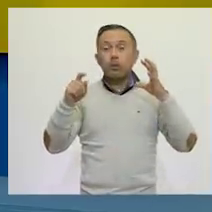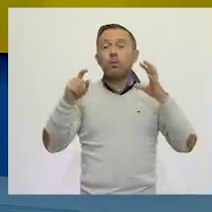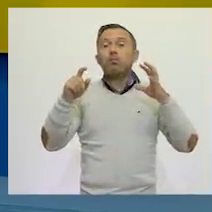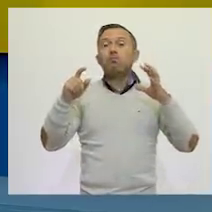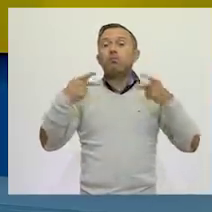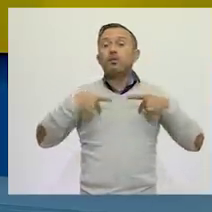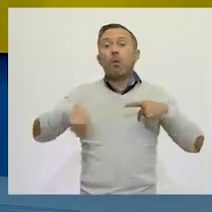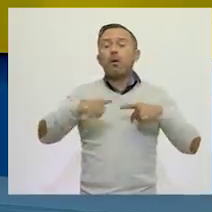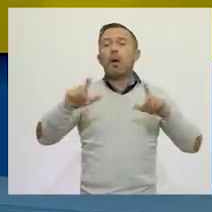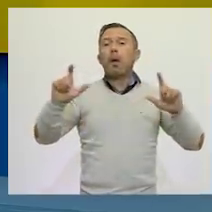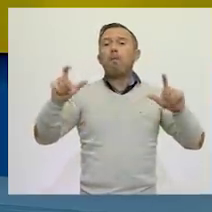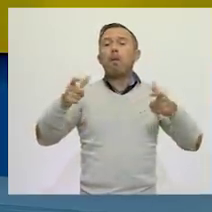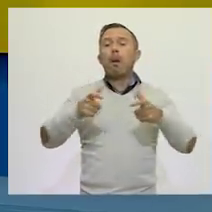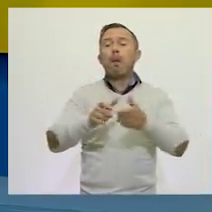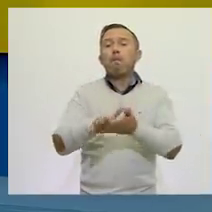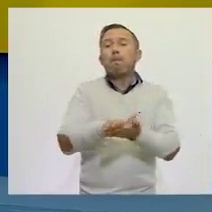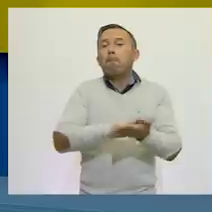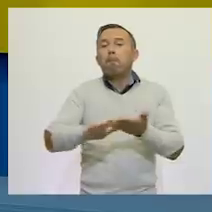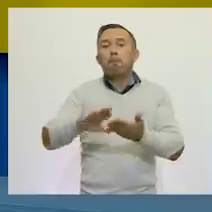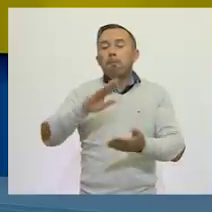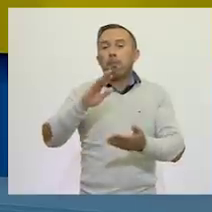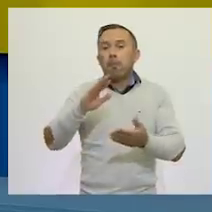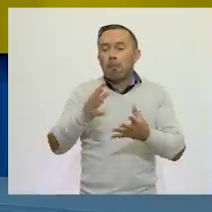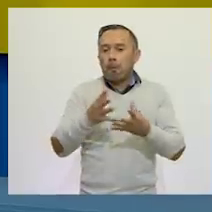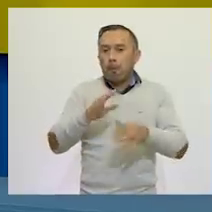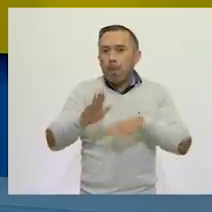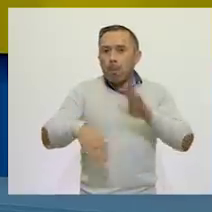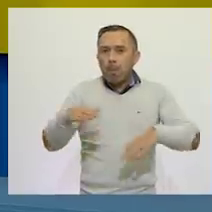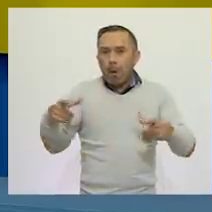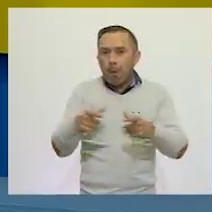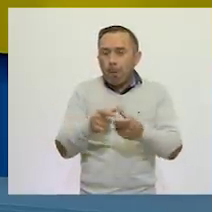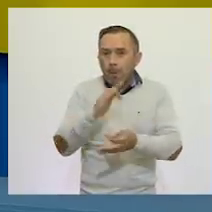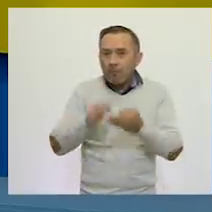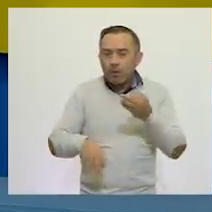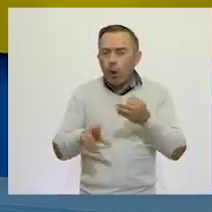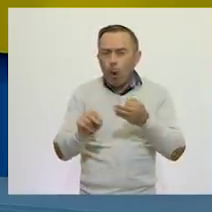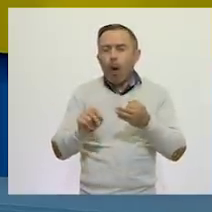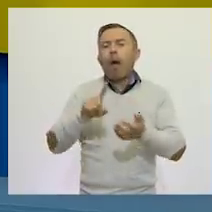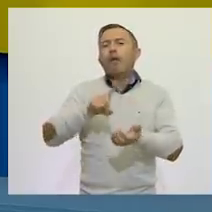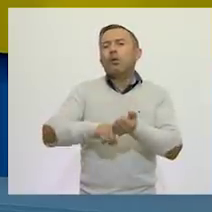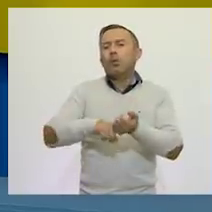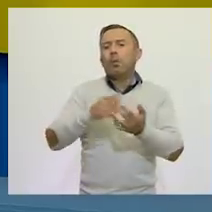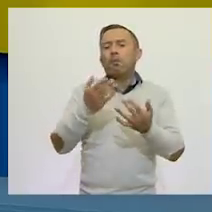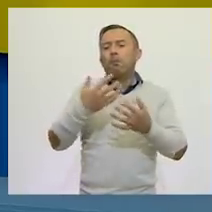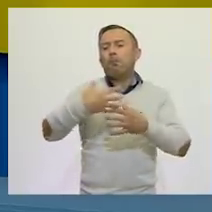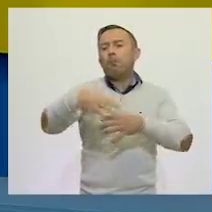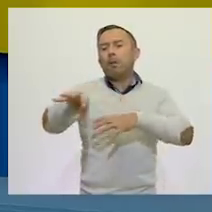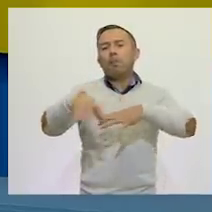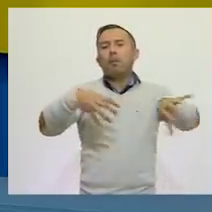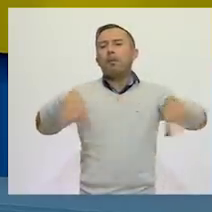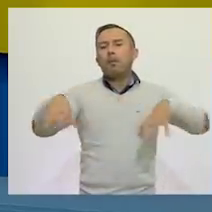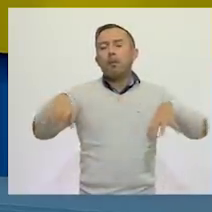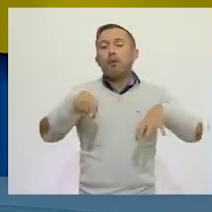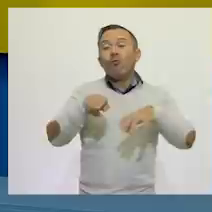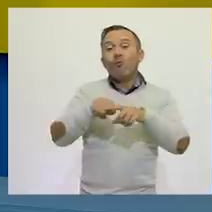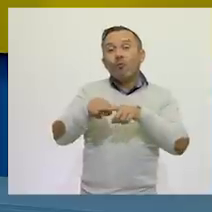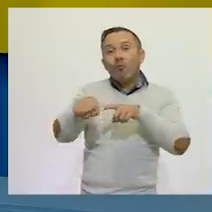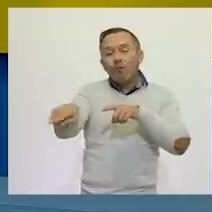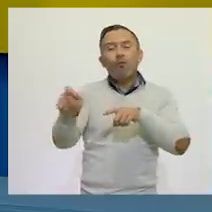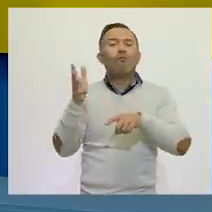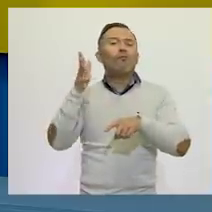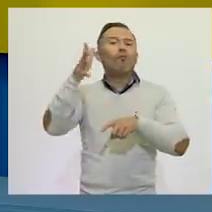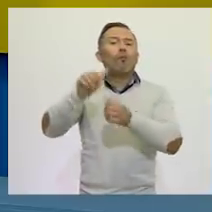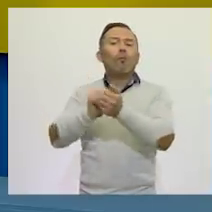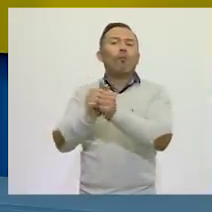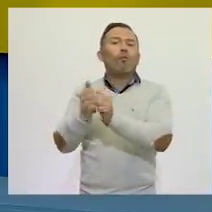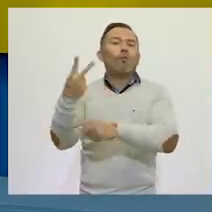sino que se dividió en varios grupos que influyeron a otras civilizaciones como la maya, por ejemplo. Otro punto también es que